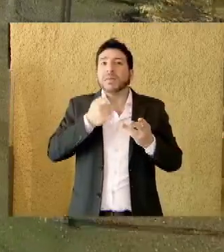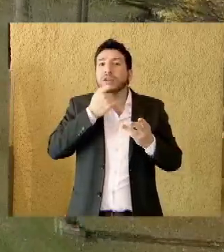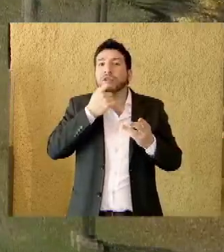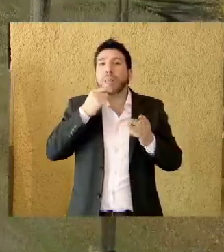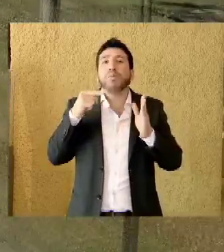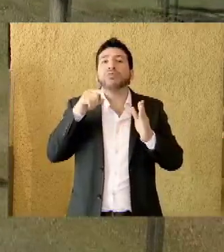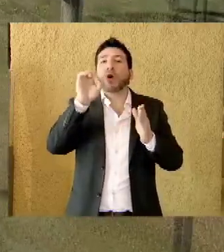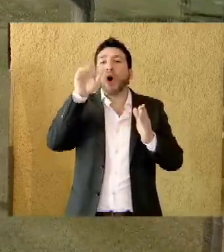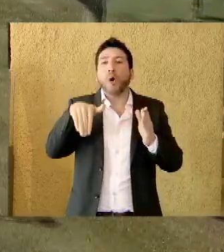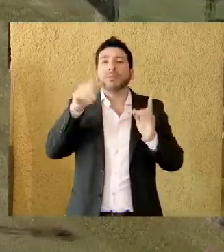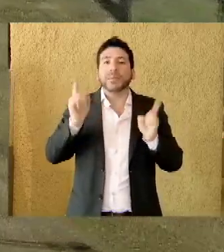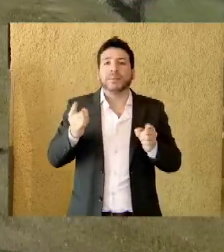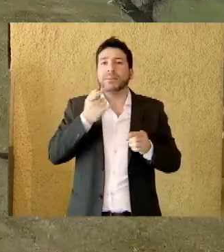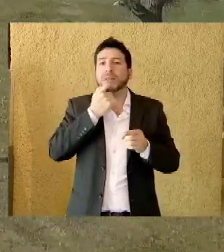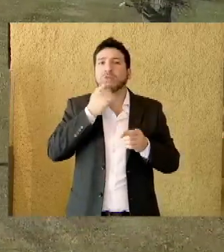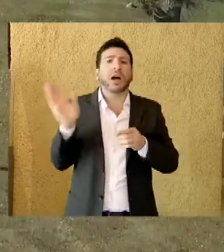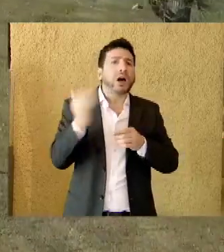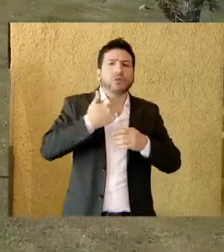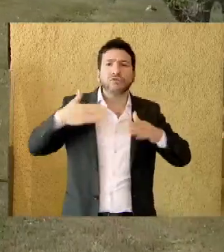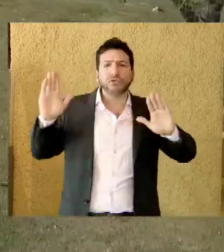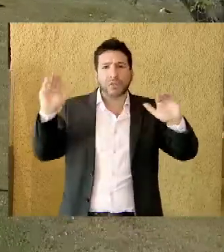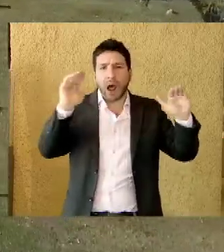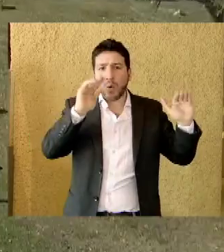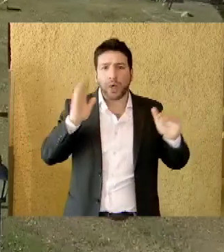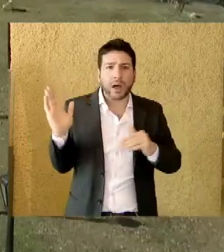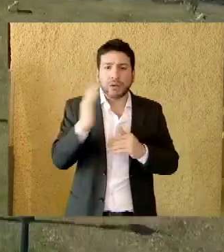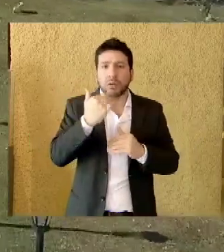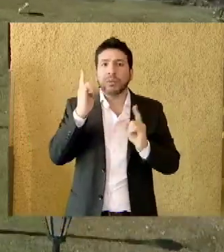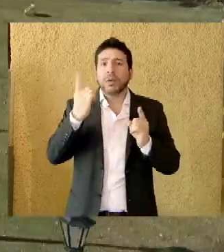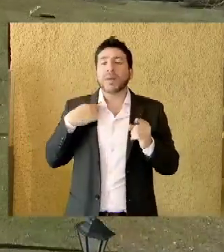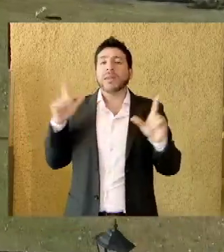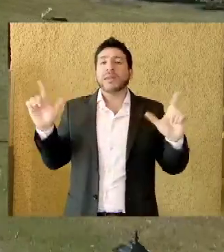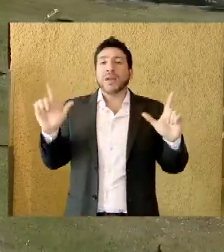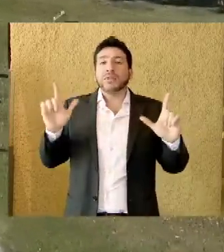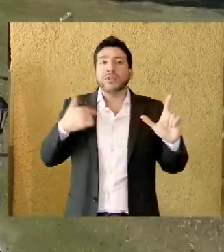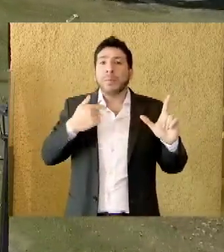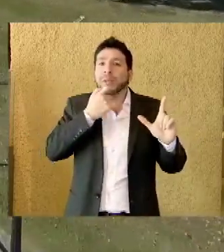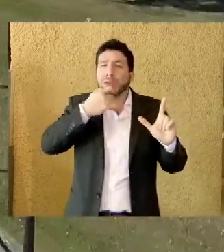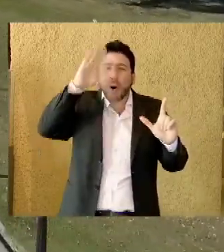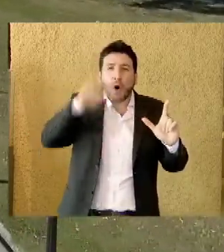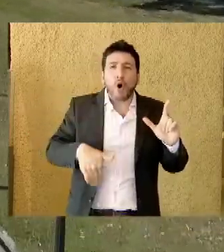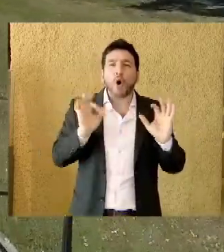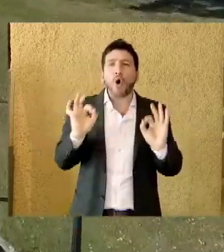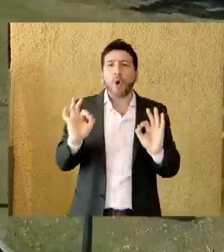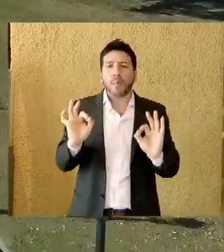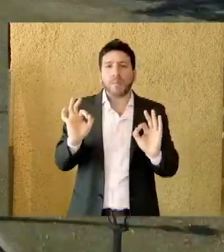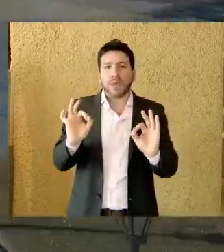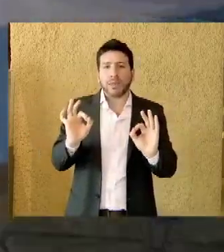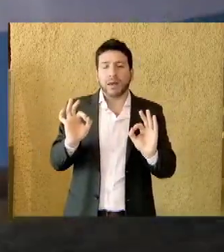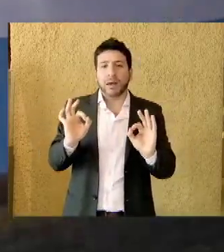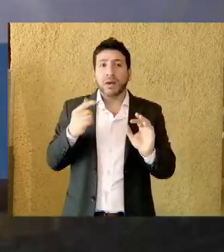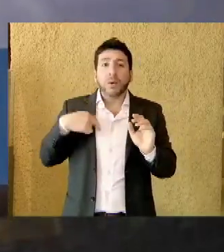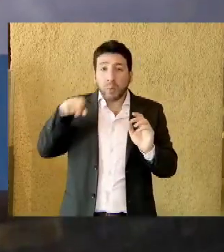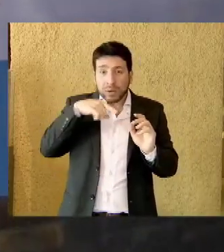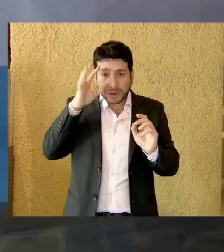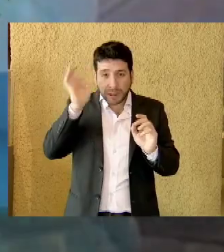queremos saludar a todos los mendocinos que nos están acompañando, porque Acequia también se ve en cada rincón de Mendoza y es por esto que estamos, y ustedes nos pueden